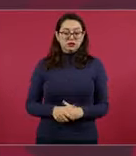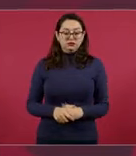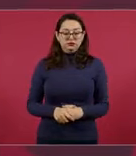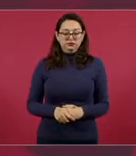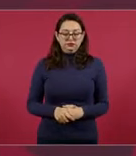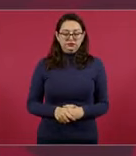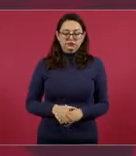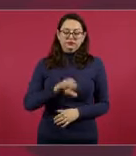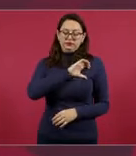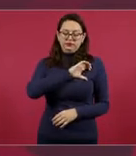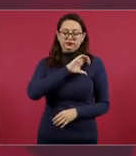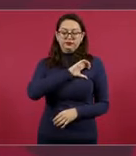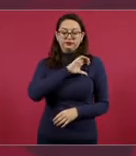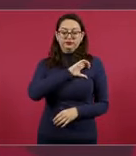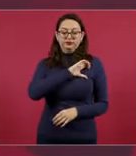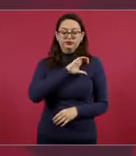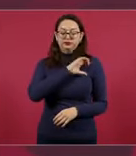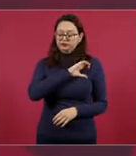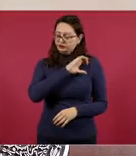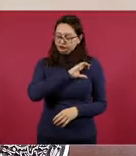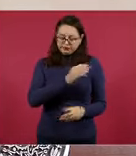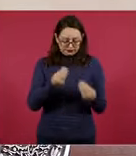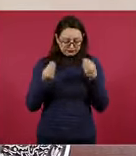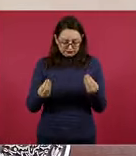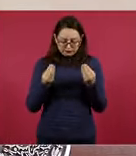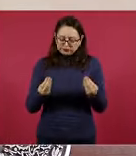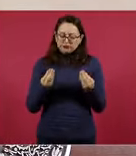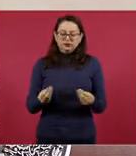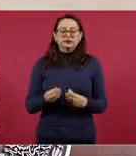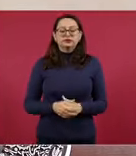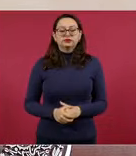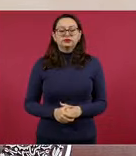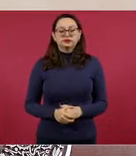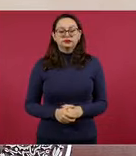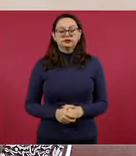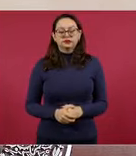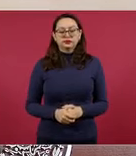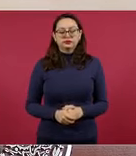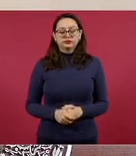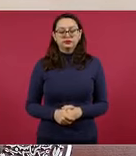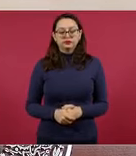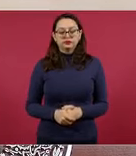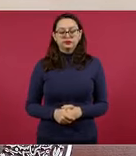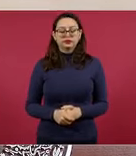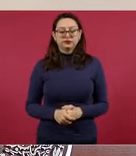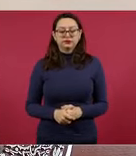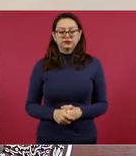Yo lo estimo mucho, mucho, mucho, mucho. Y aprovecho también para,